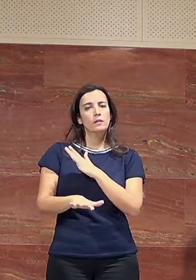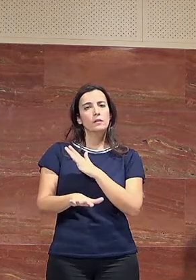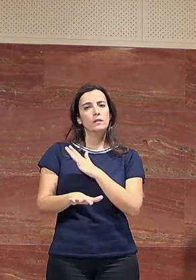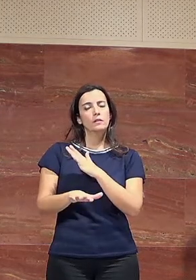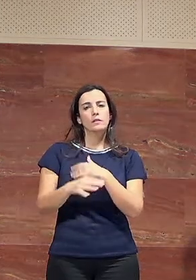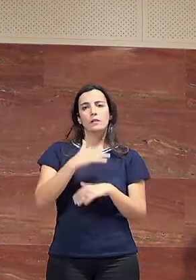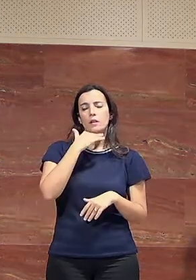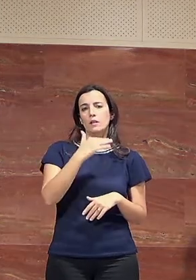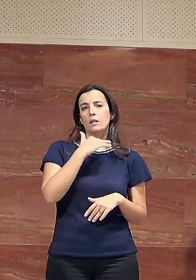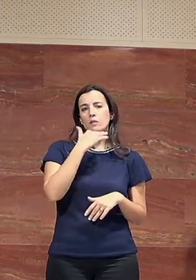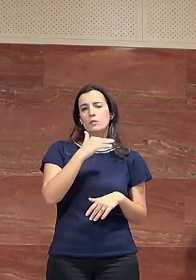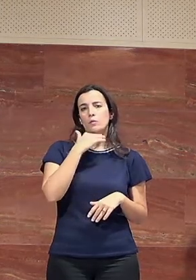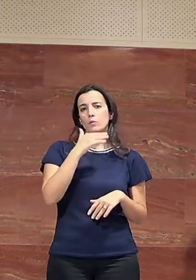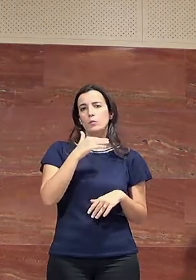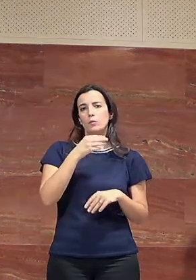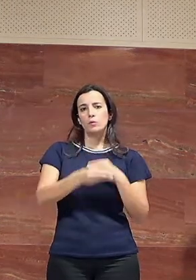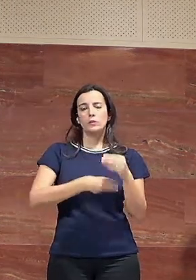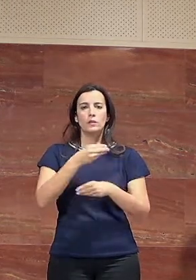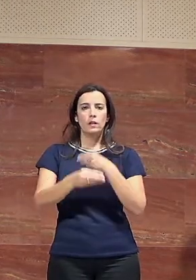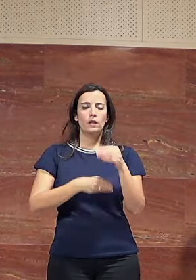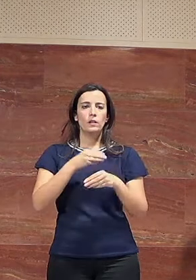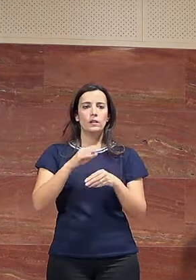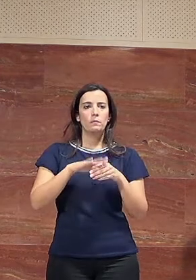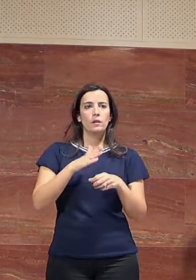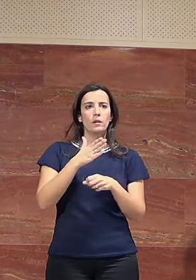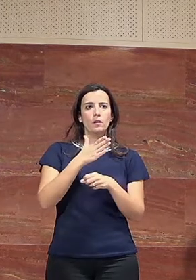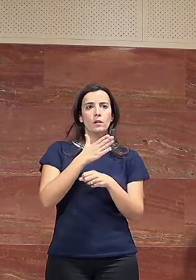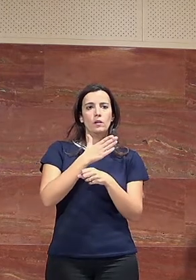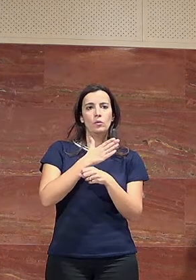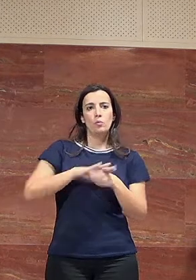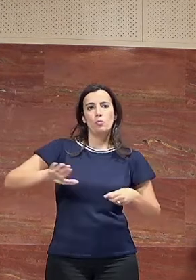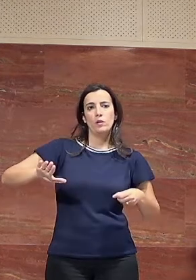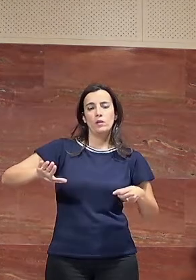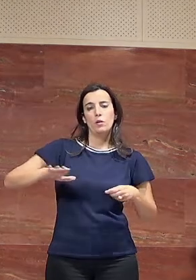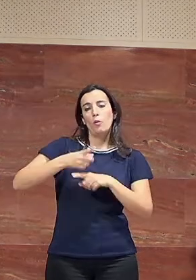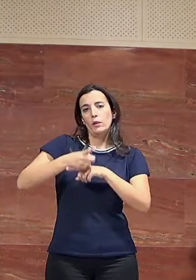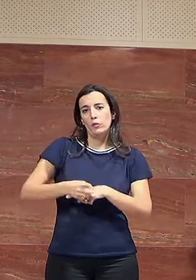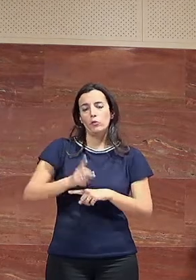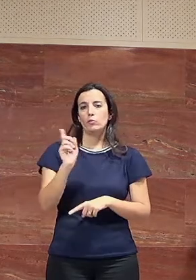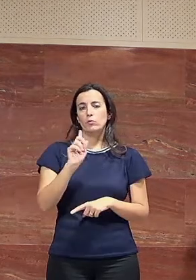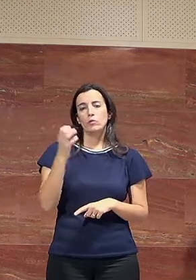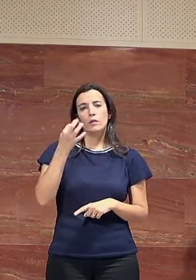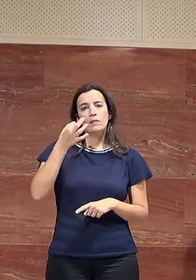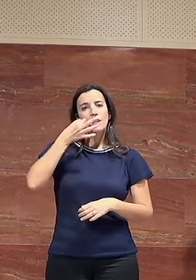una cosa que se hace por obligación, pero debe ser un real